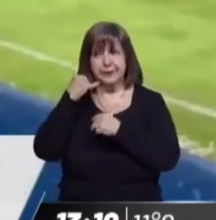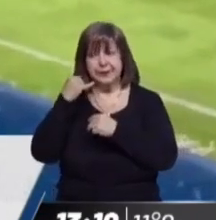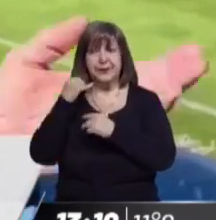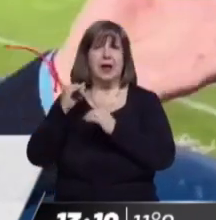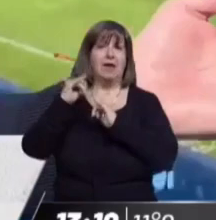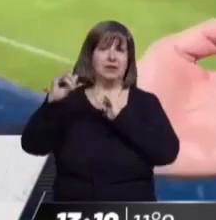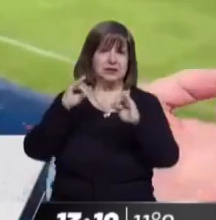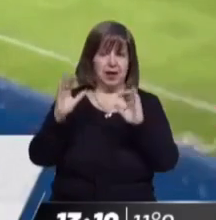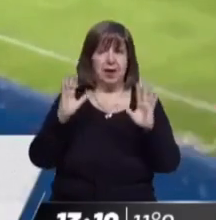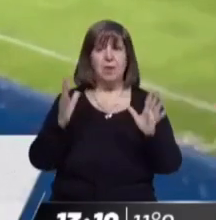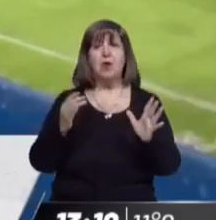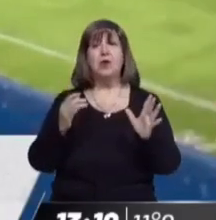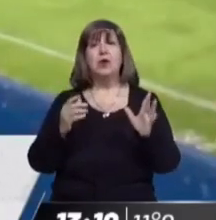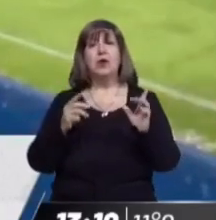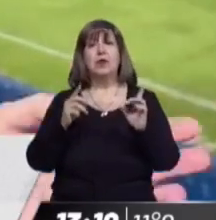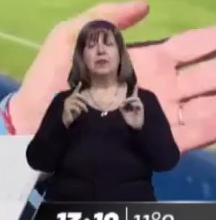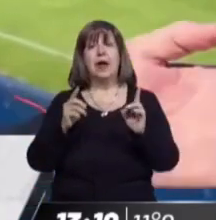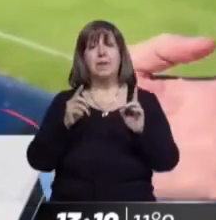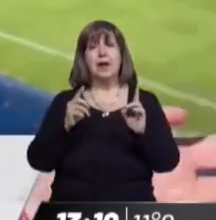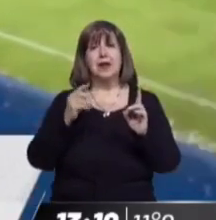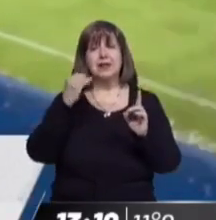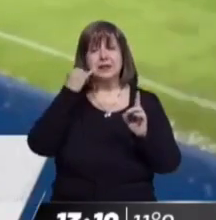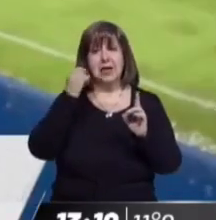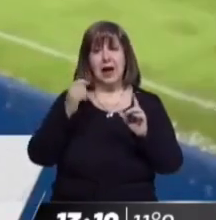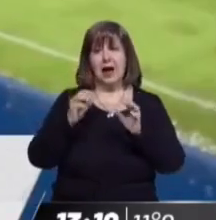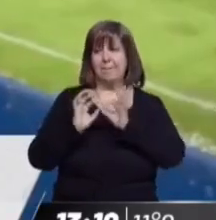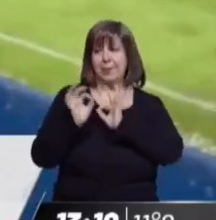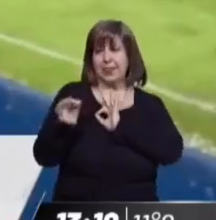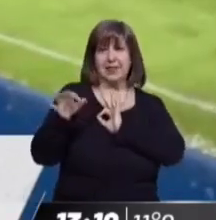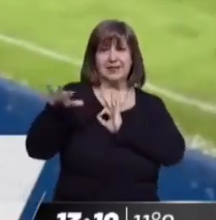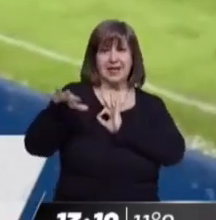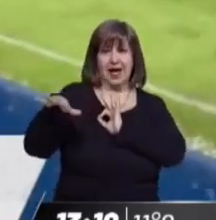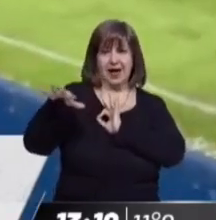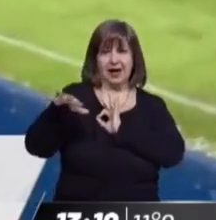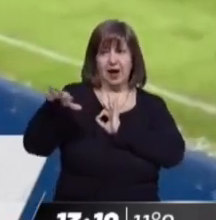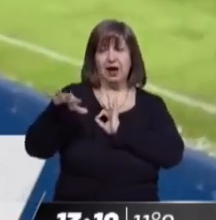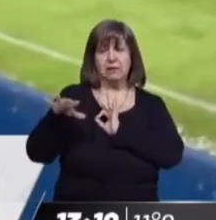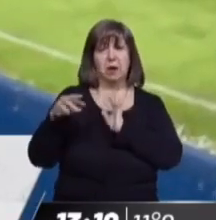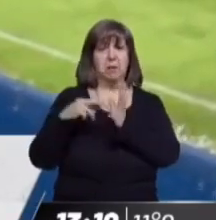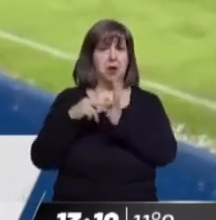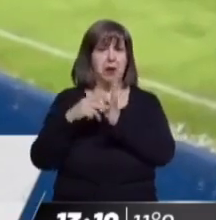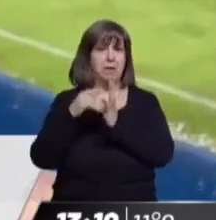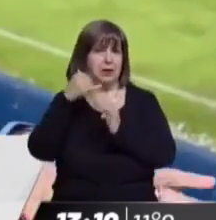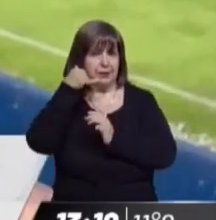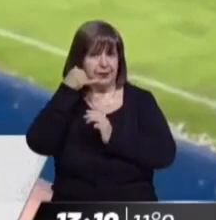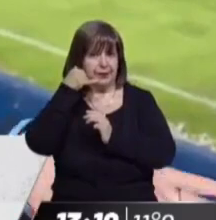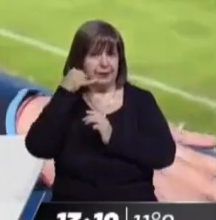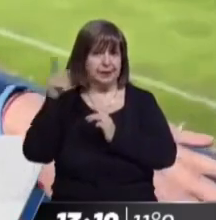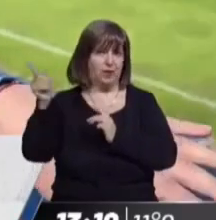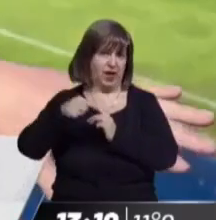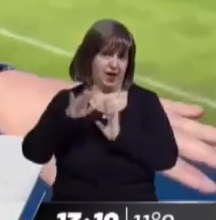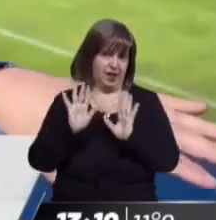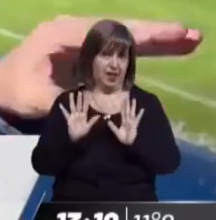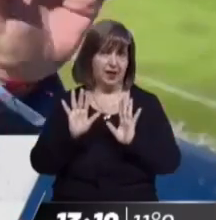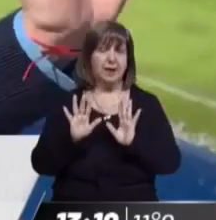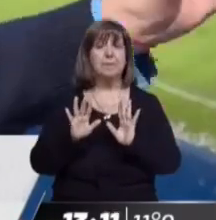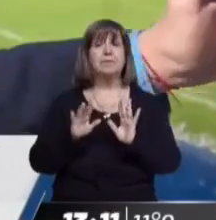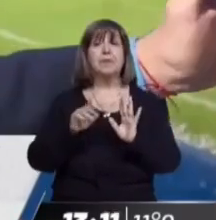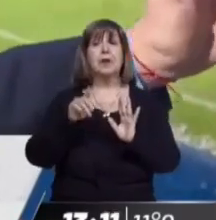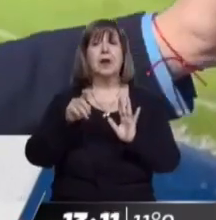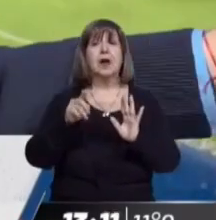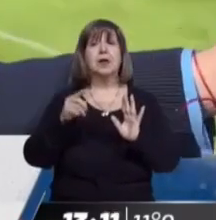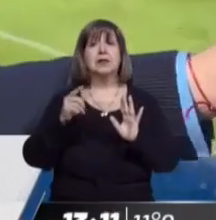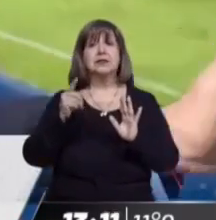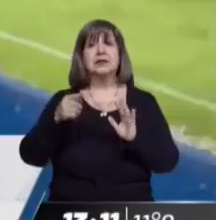a suceder de hecho tenemos la base de una distrital acá en el parque Así que no hay problema pero bueno el operativo específico